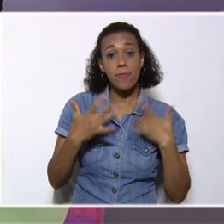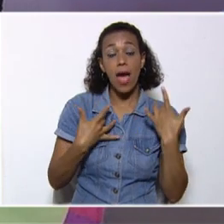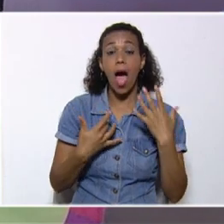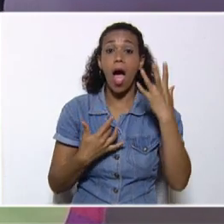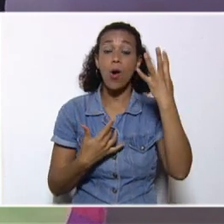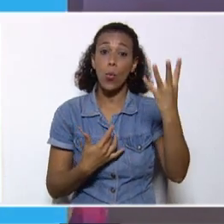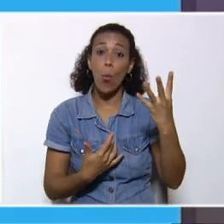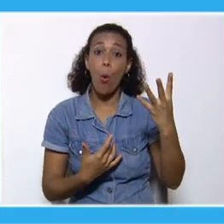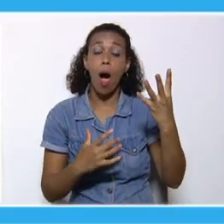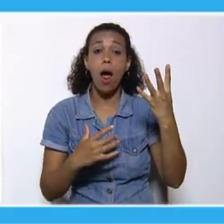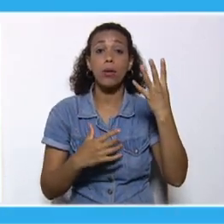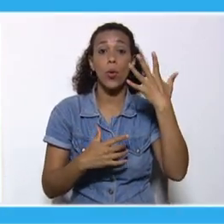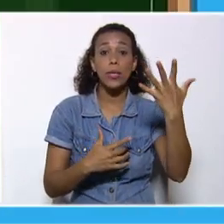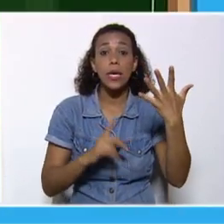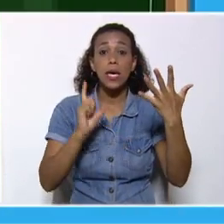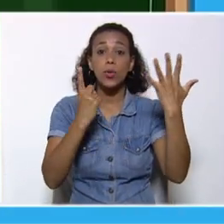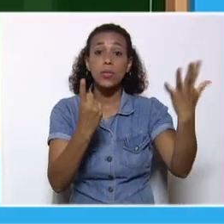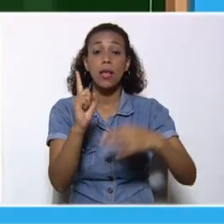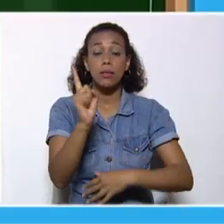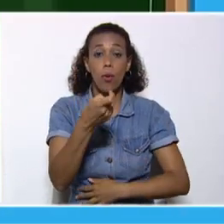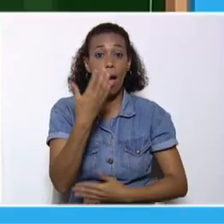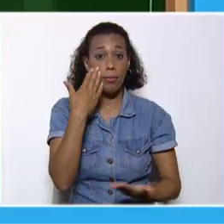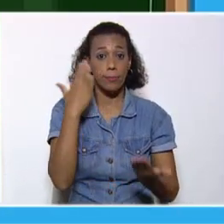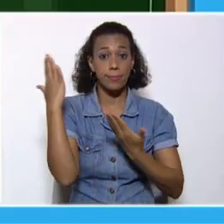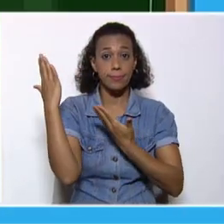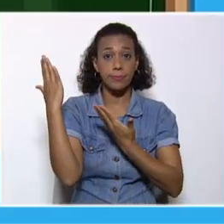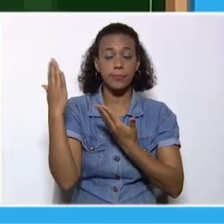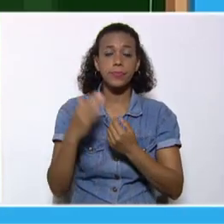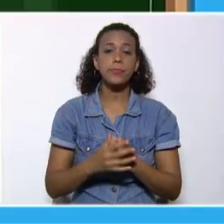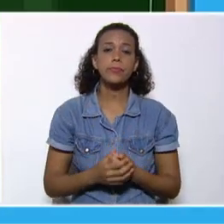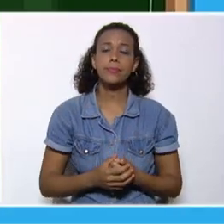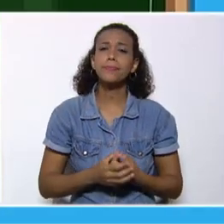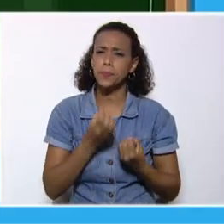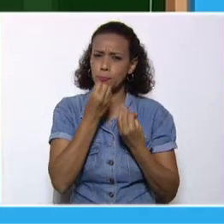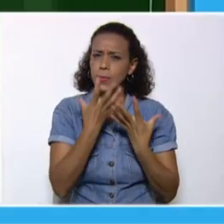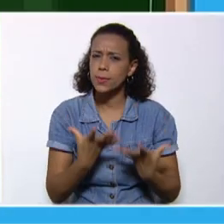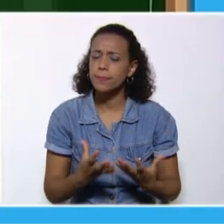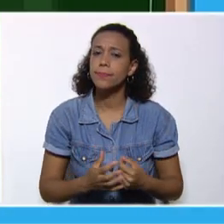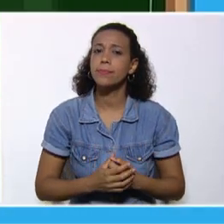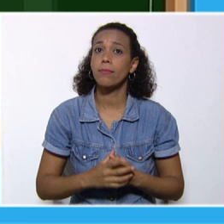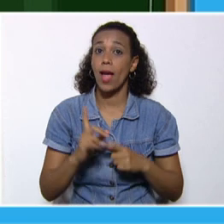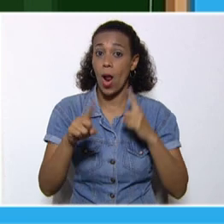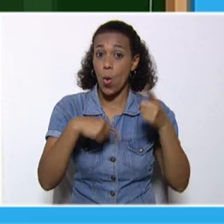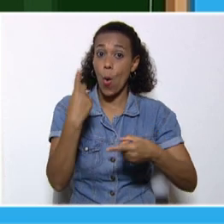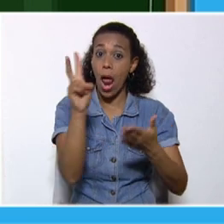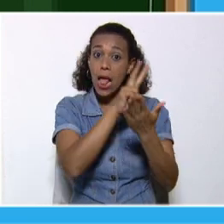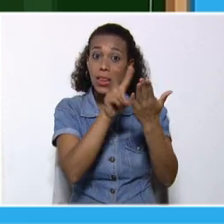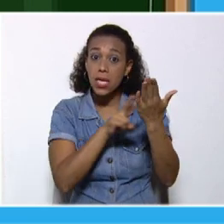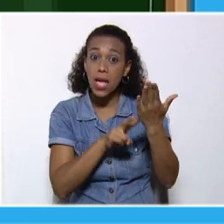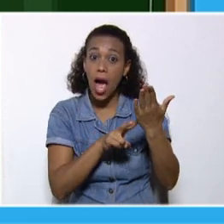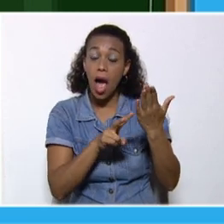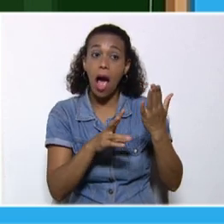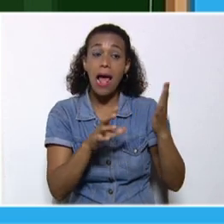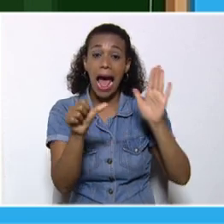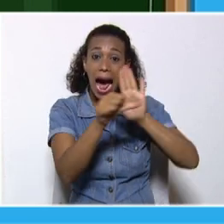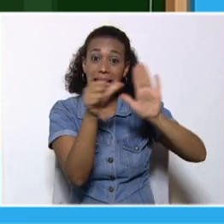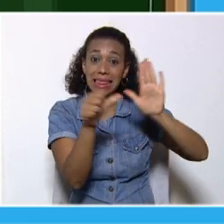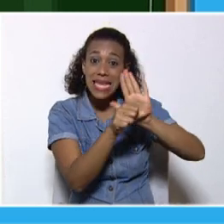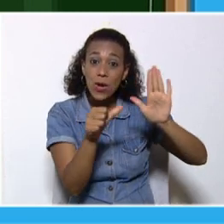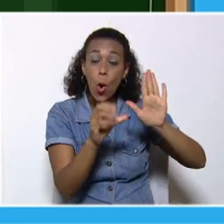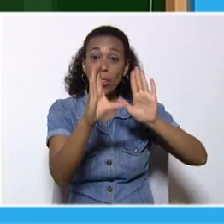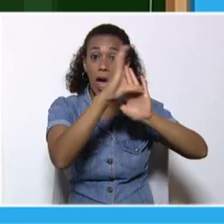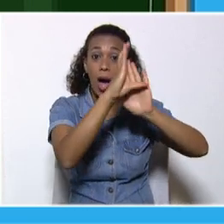para cuarto, quinto y sexto grado. Sí, señor. Muy bien. Luego de la lectura y análisis de los capítulos